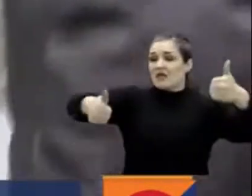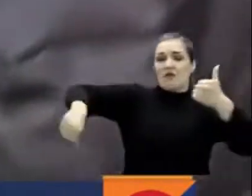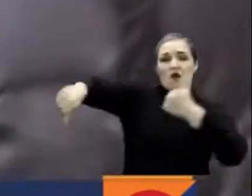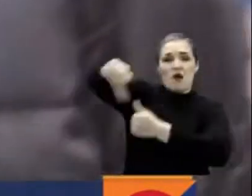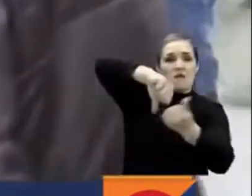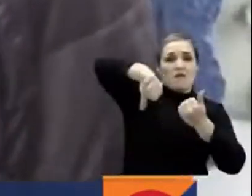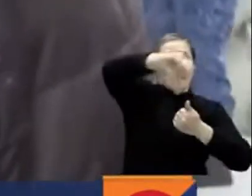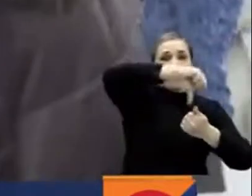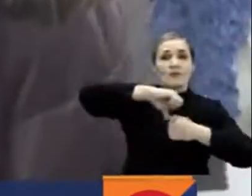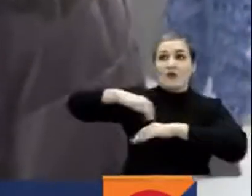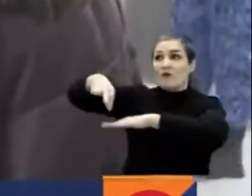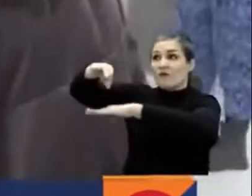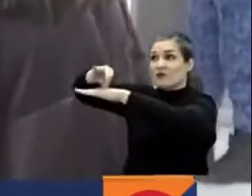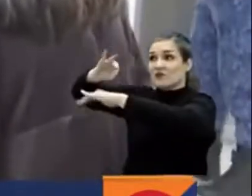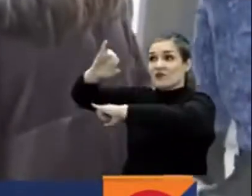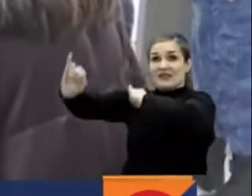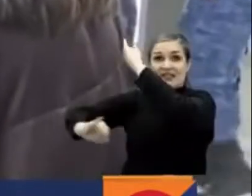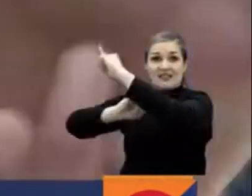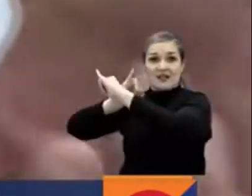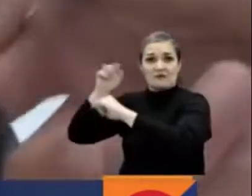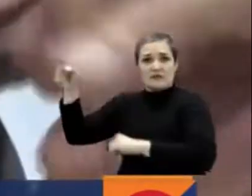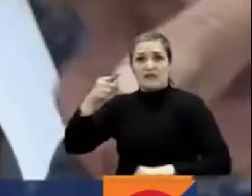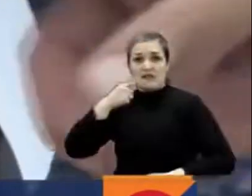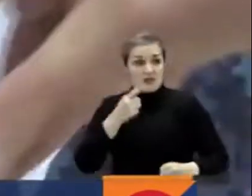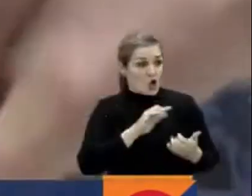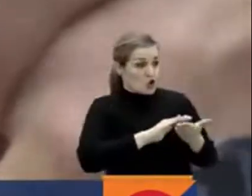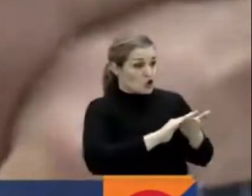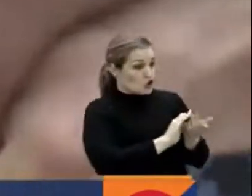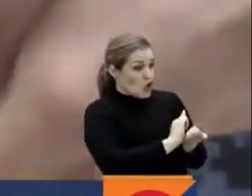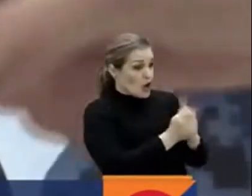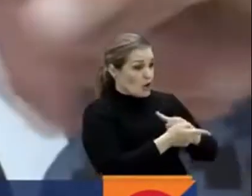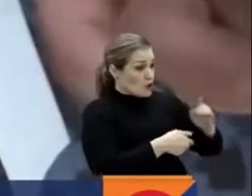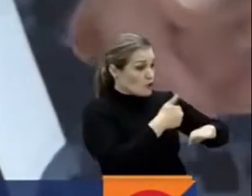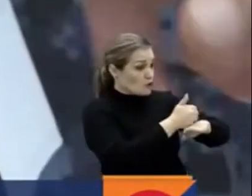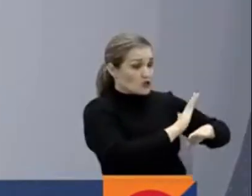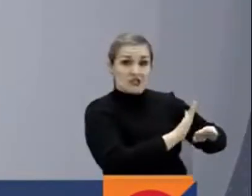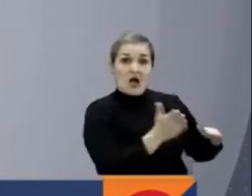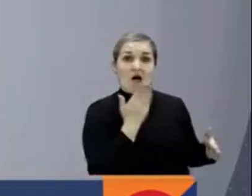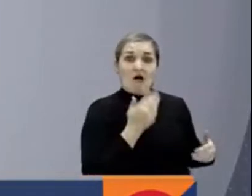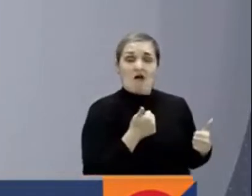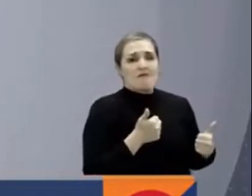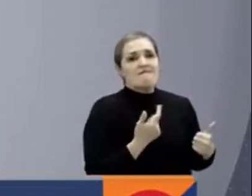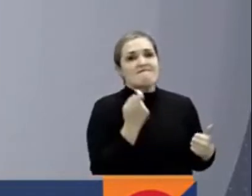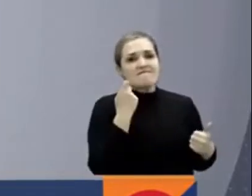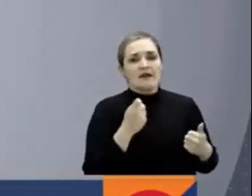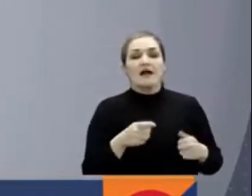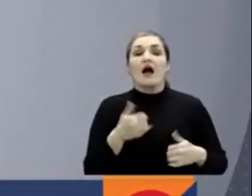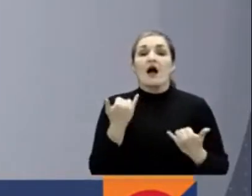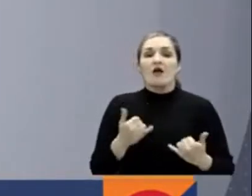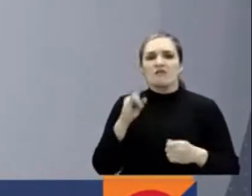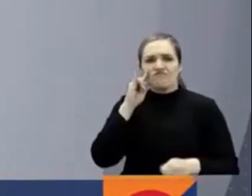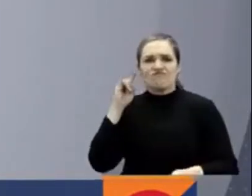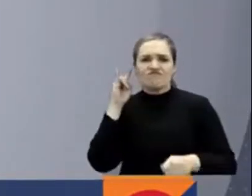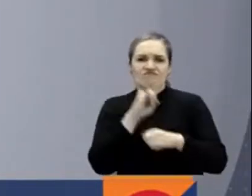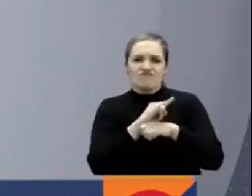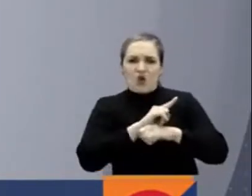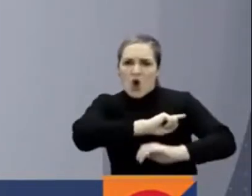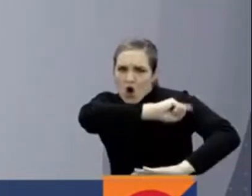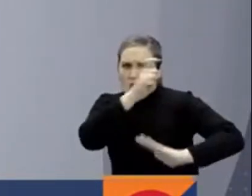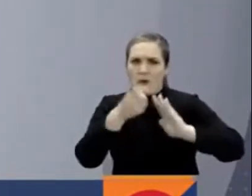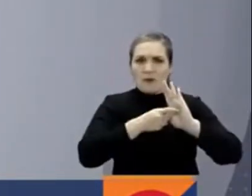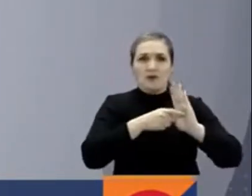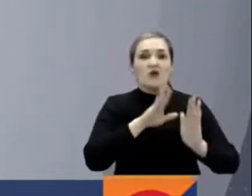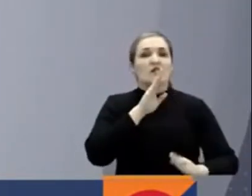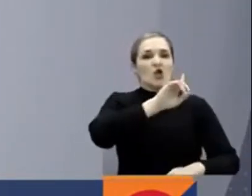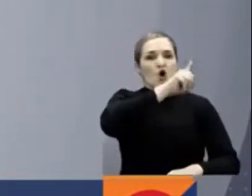Fundación Internacional Cárceles al Desnudo, la solución no es solamente cambiar al director. La Picota requiere una intervención inmediata del gobierno